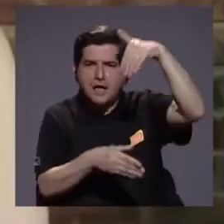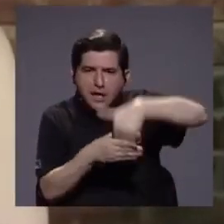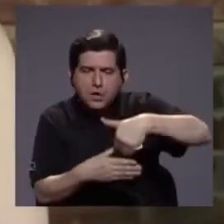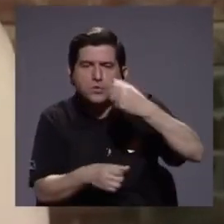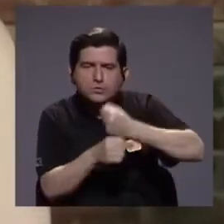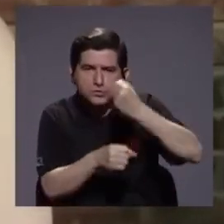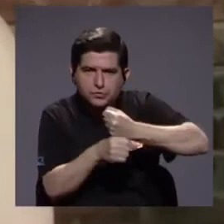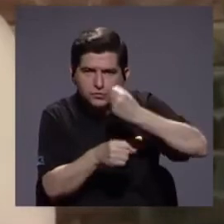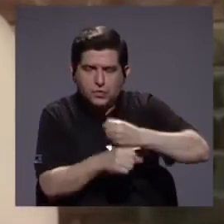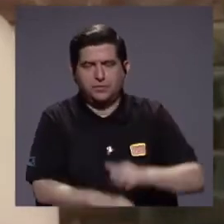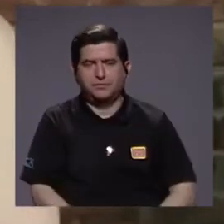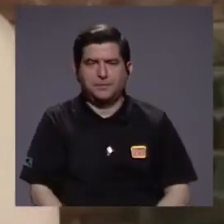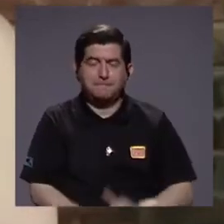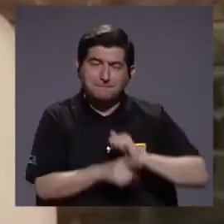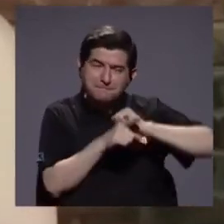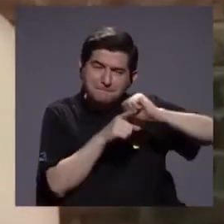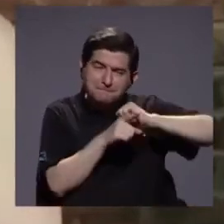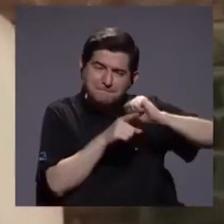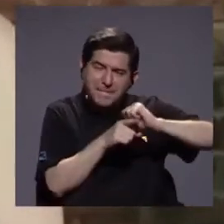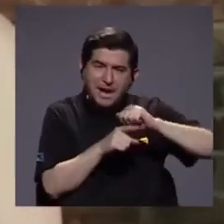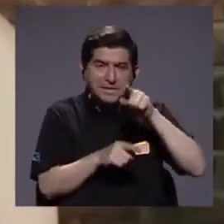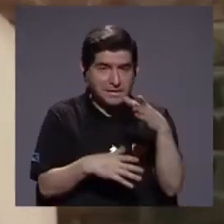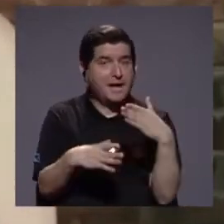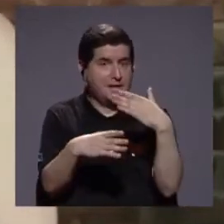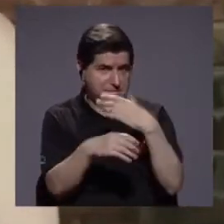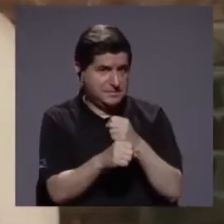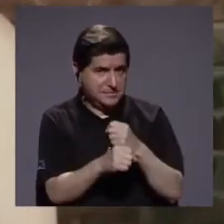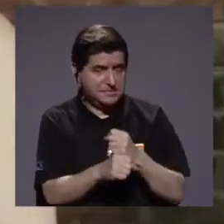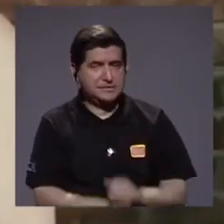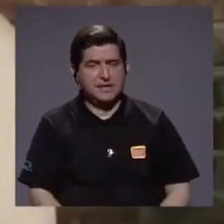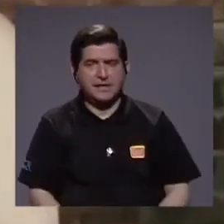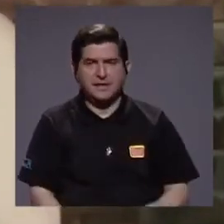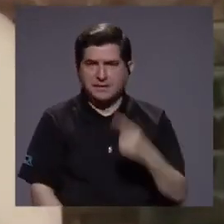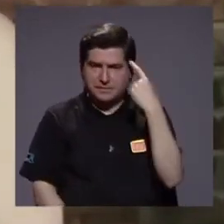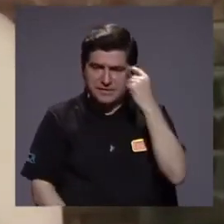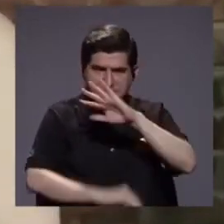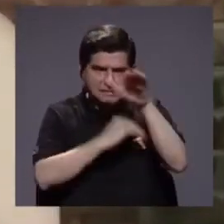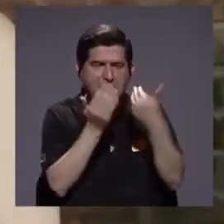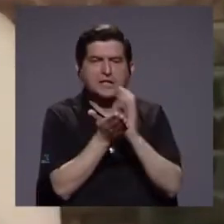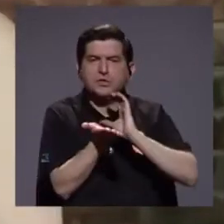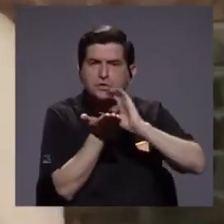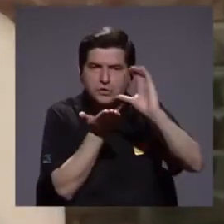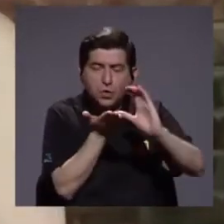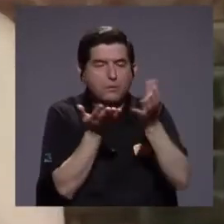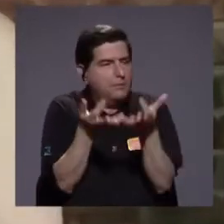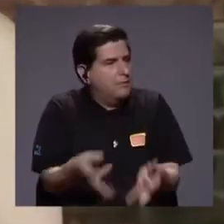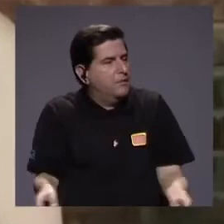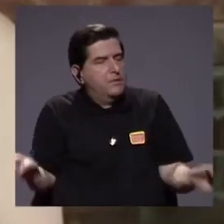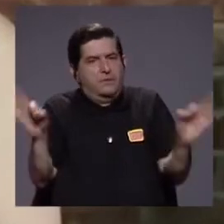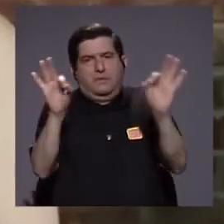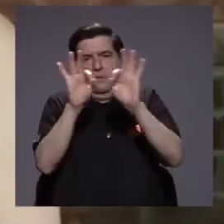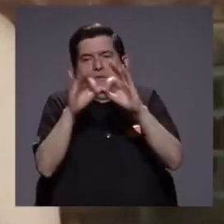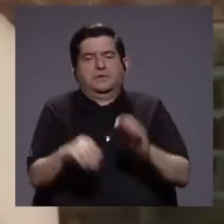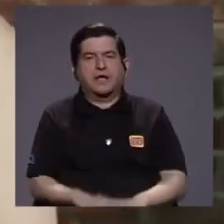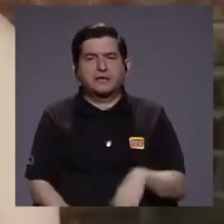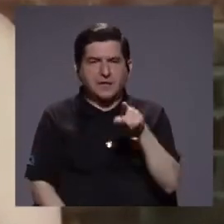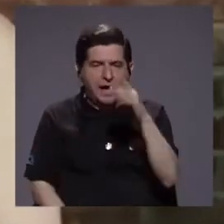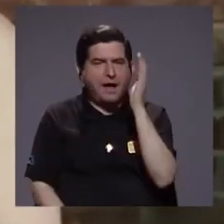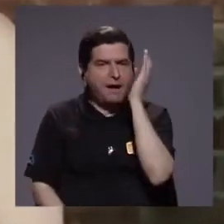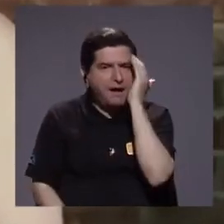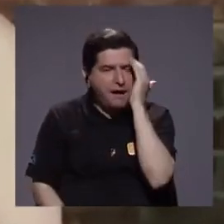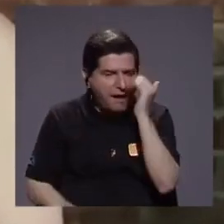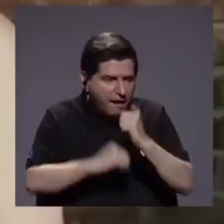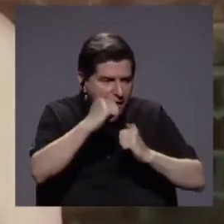el trabajo? Las prácticas que ustedes hacen a nivel de todos los cursos son vitales para que conozcan toda